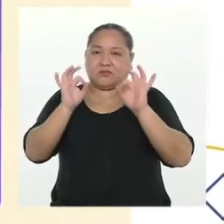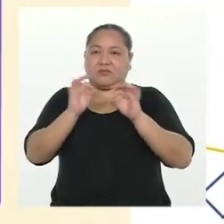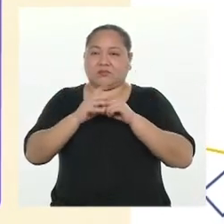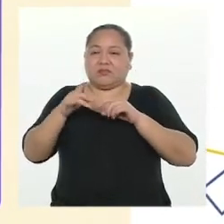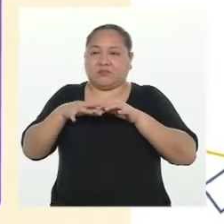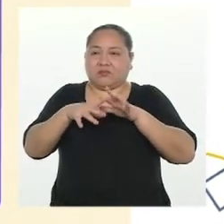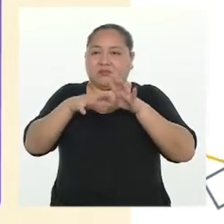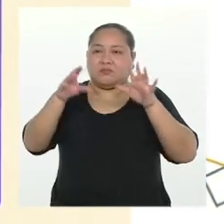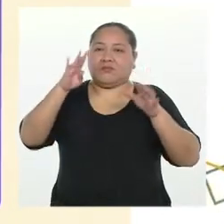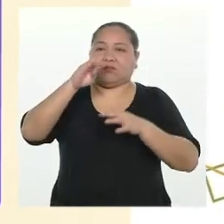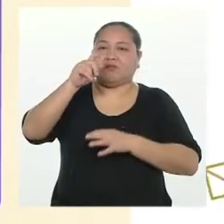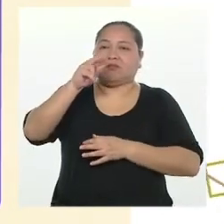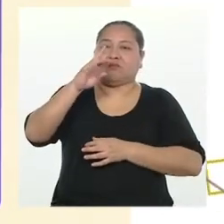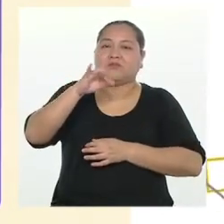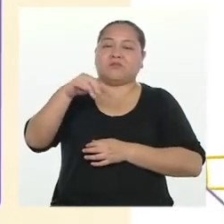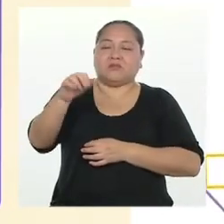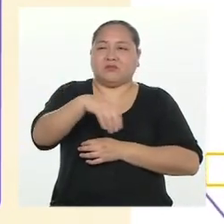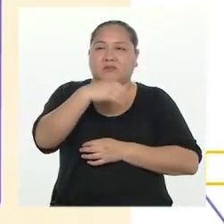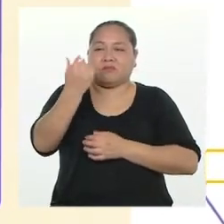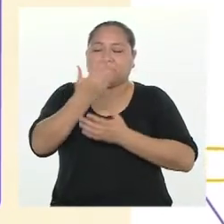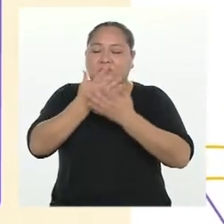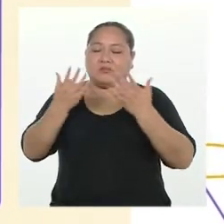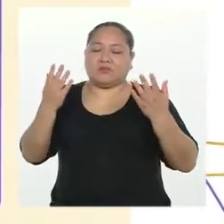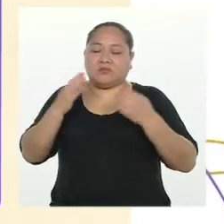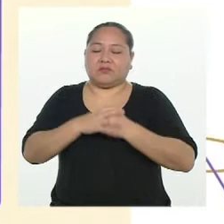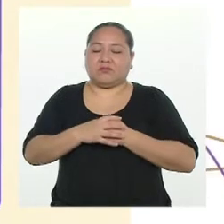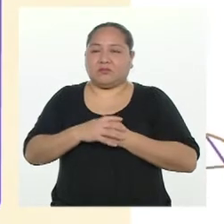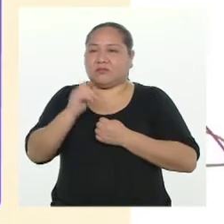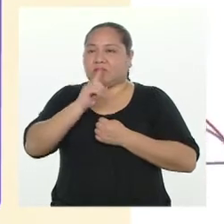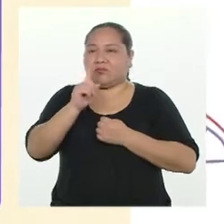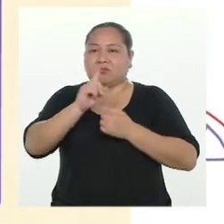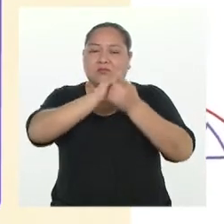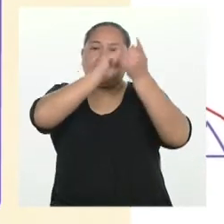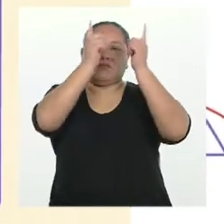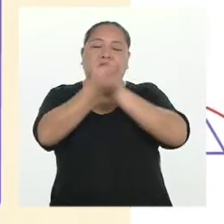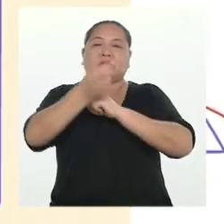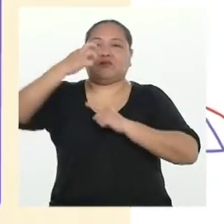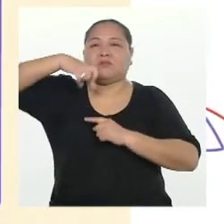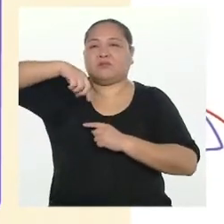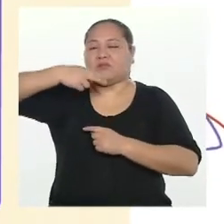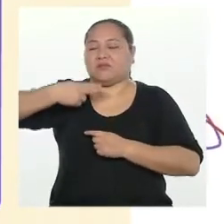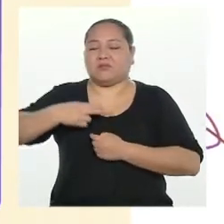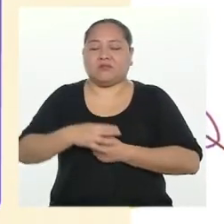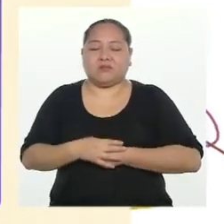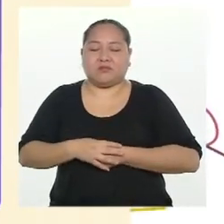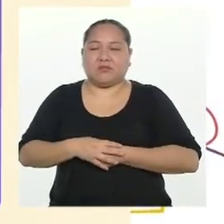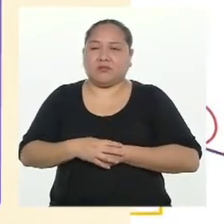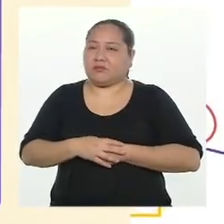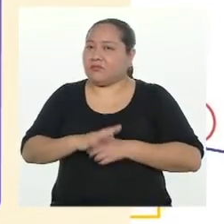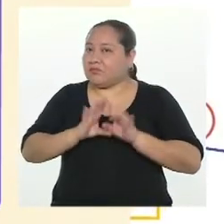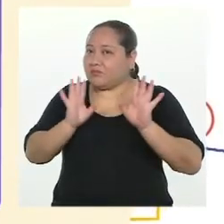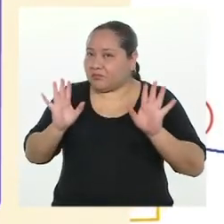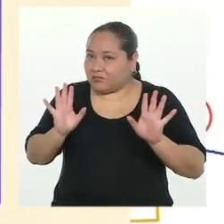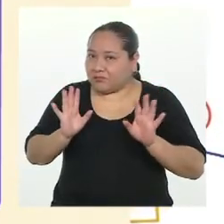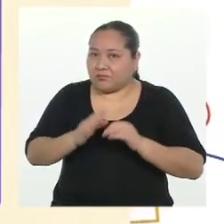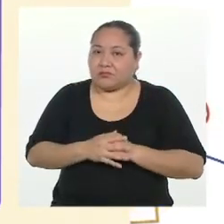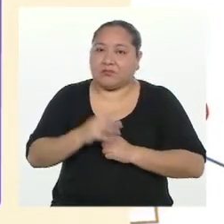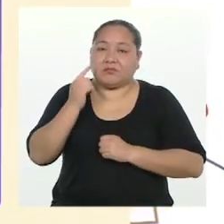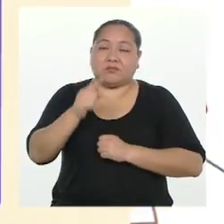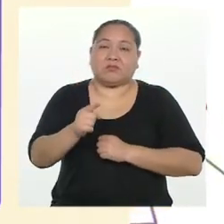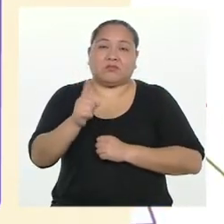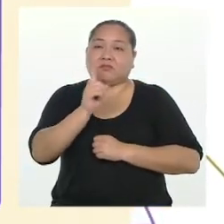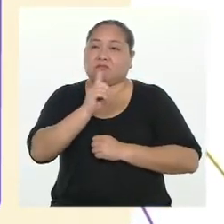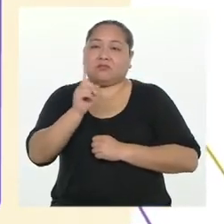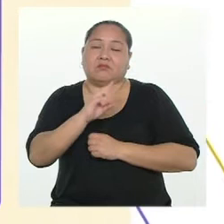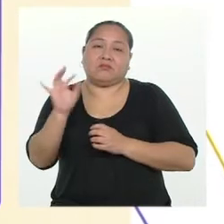de bacterias y otros microorganismos porque no ha variado su pH. Sin embargo, esto